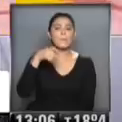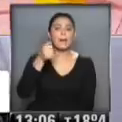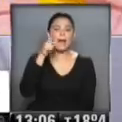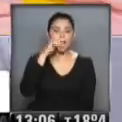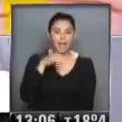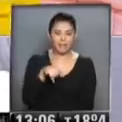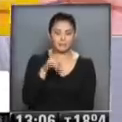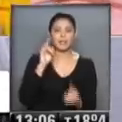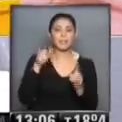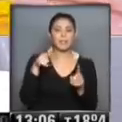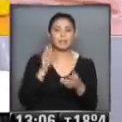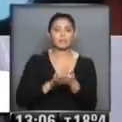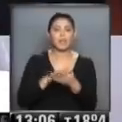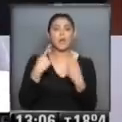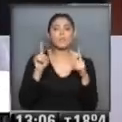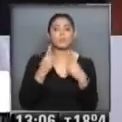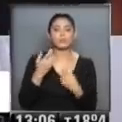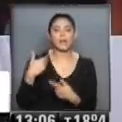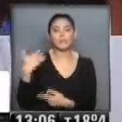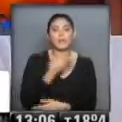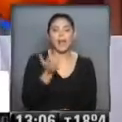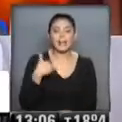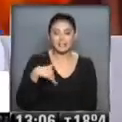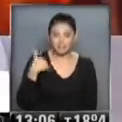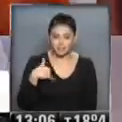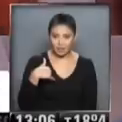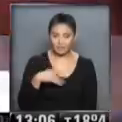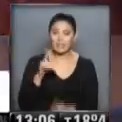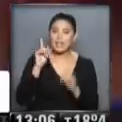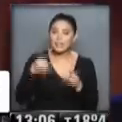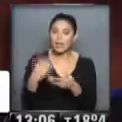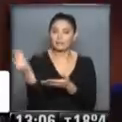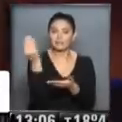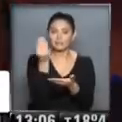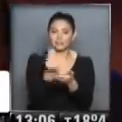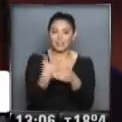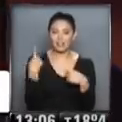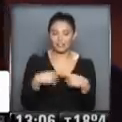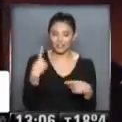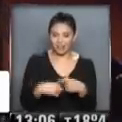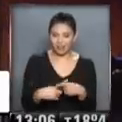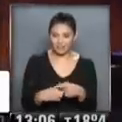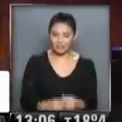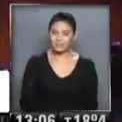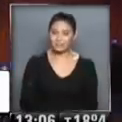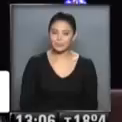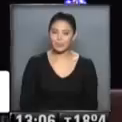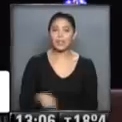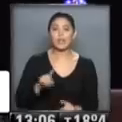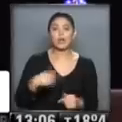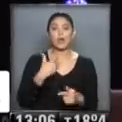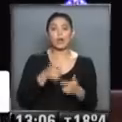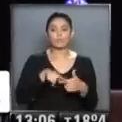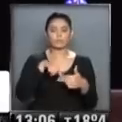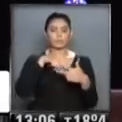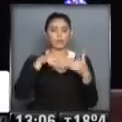que ver, por supuesto, con la música popular argentina. Fito también se suma a este festejo, como se suma Os Paralamas